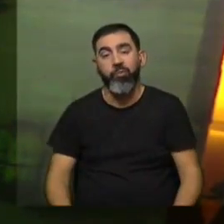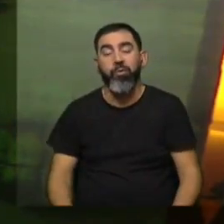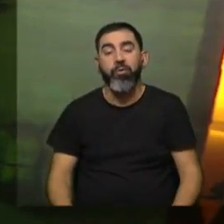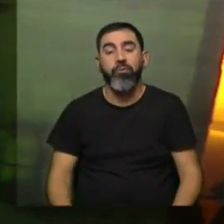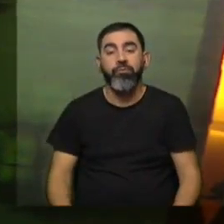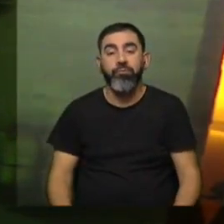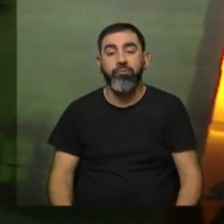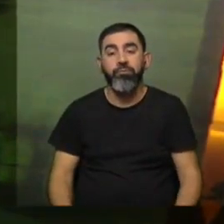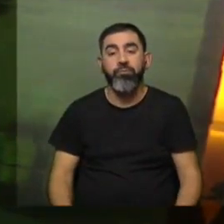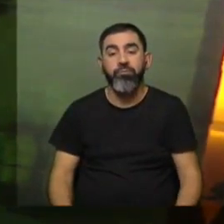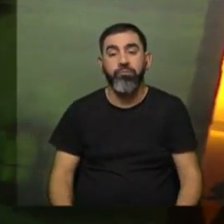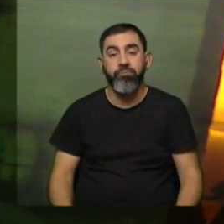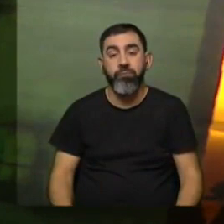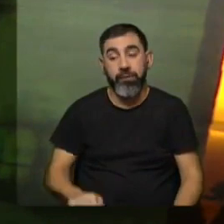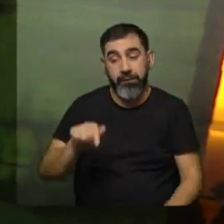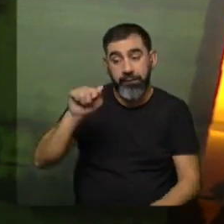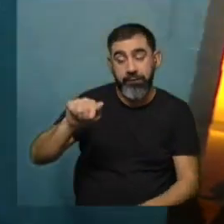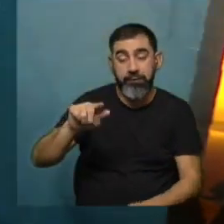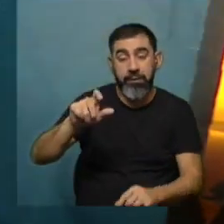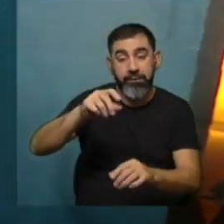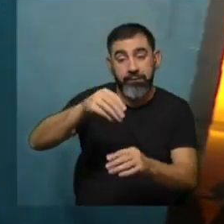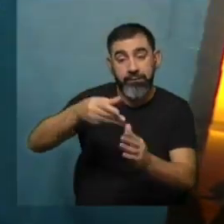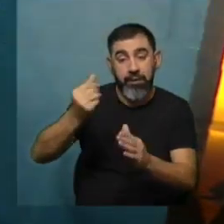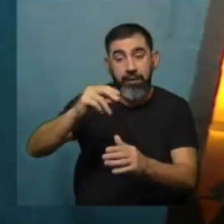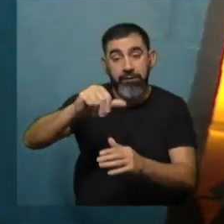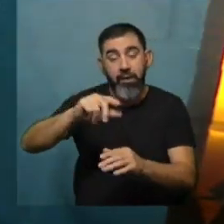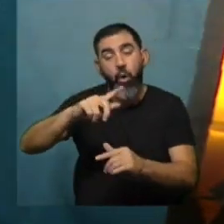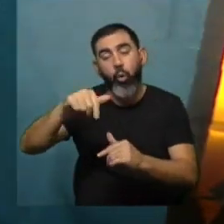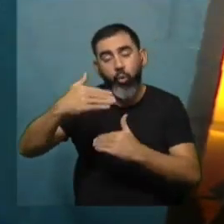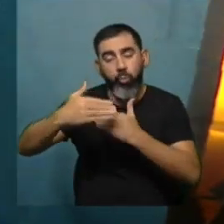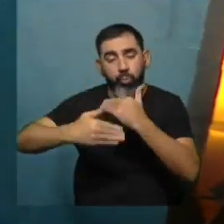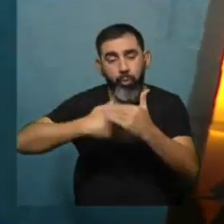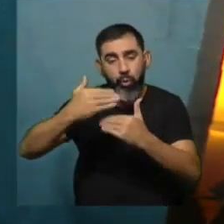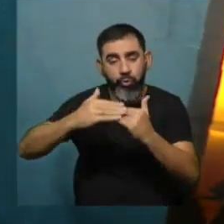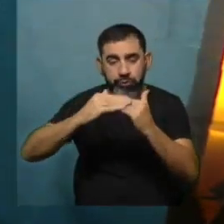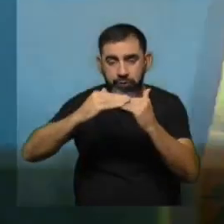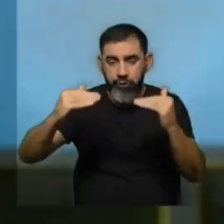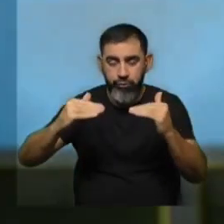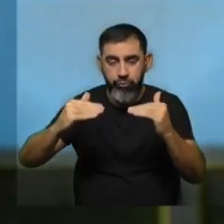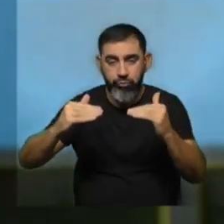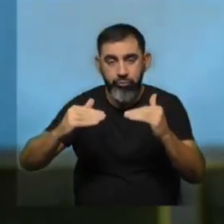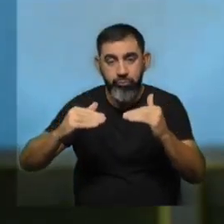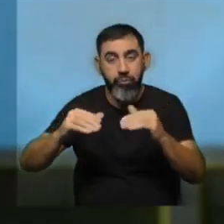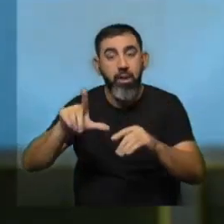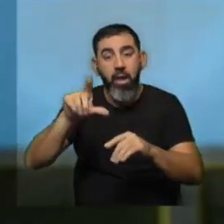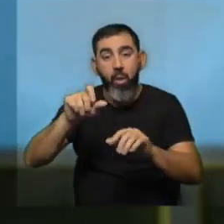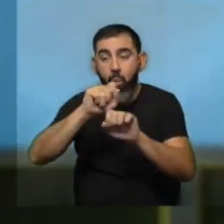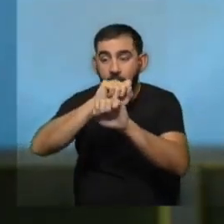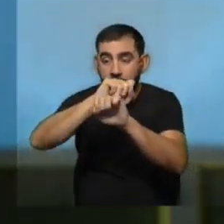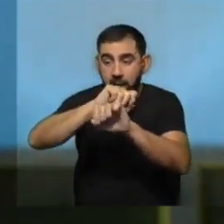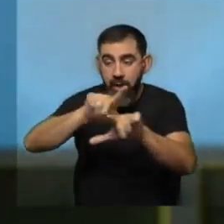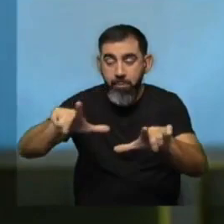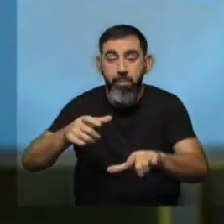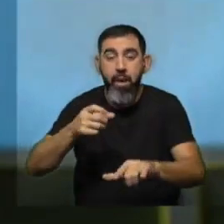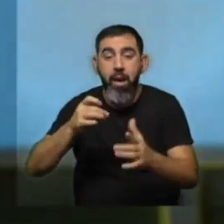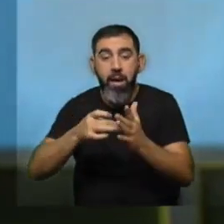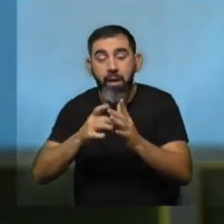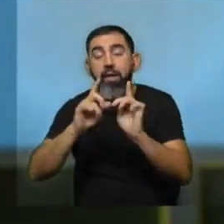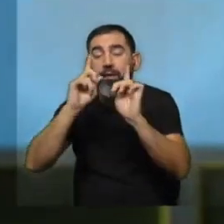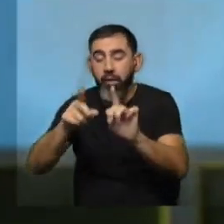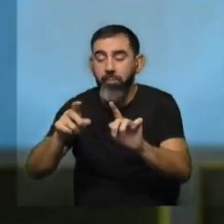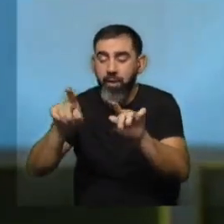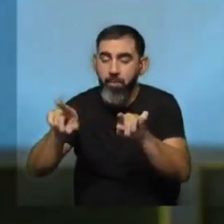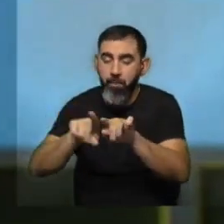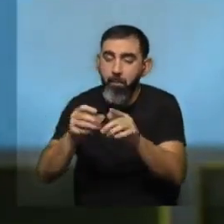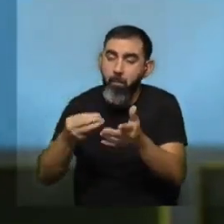esa. Además de esa desalinización se hacen otros procesos normalmente, aun cuando el agua potable es de mejor calidad.